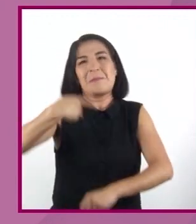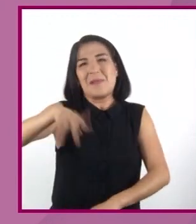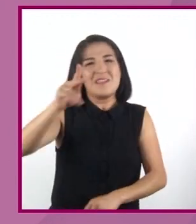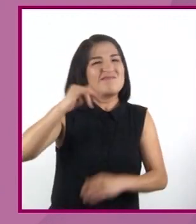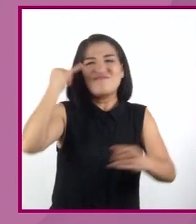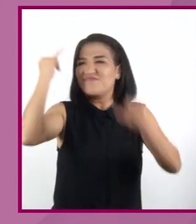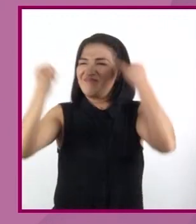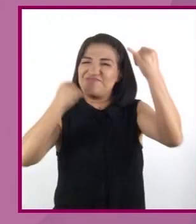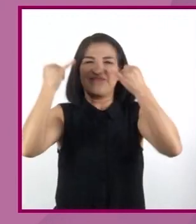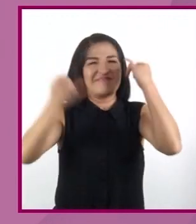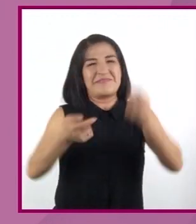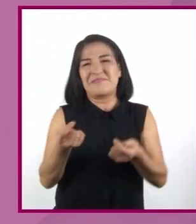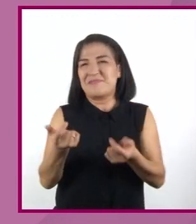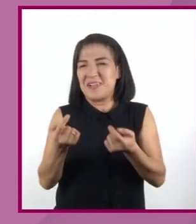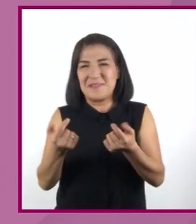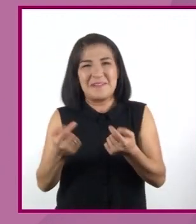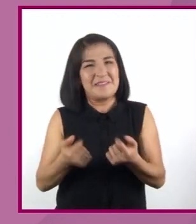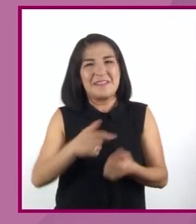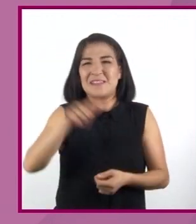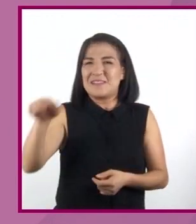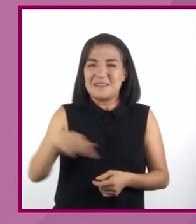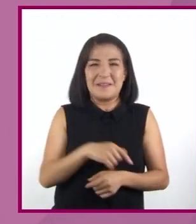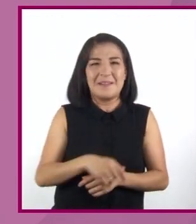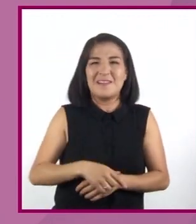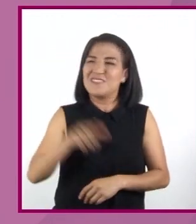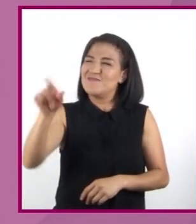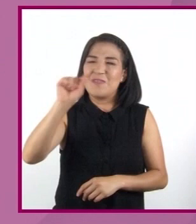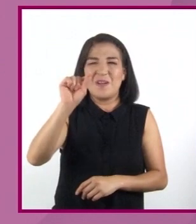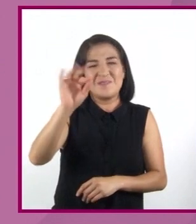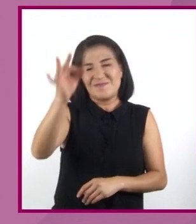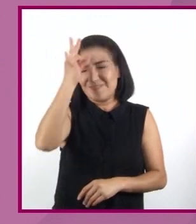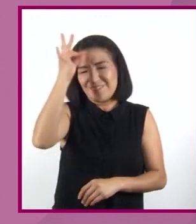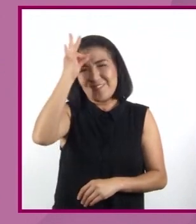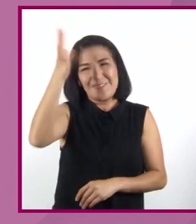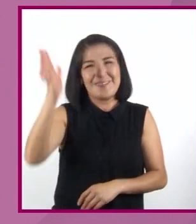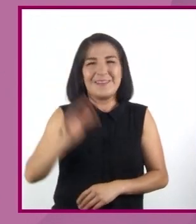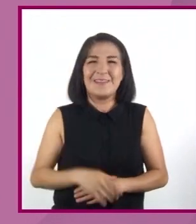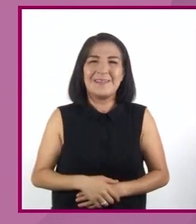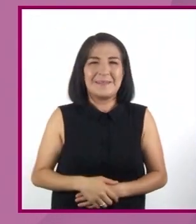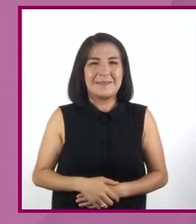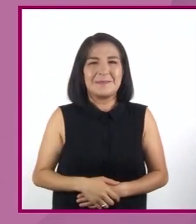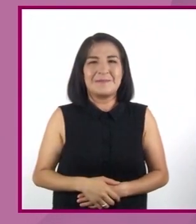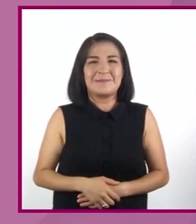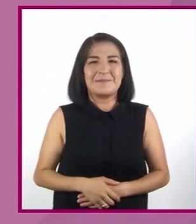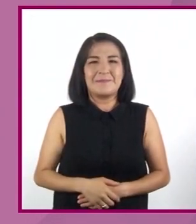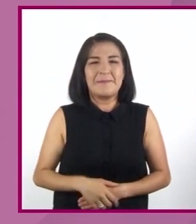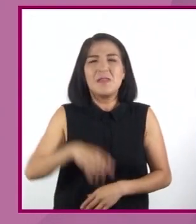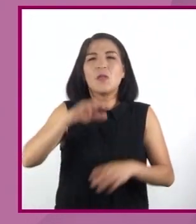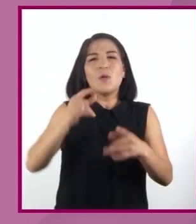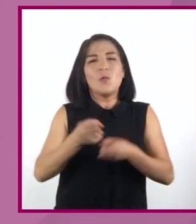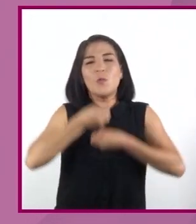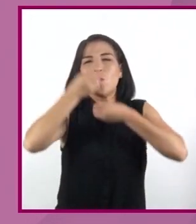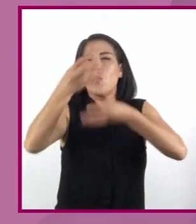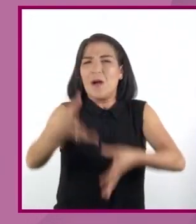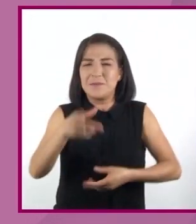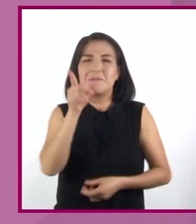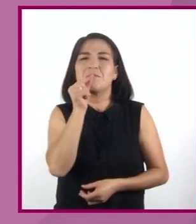poca imaginación y hasta cierto punto torpes. Regresando al tema, el cuento